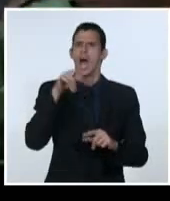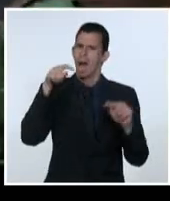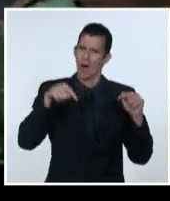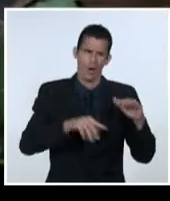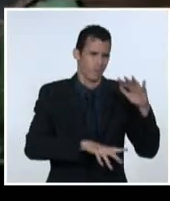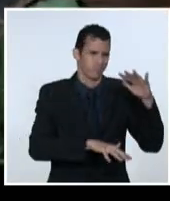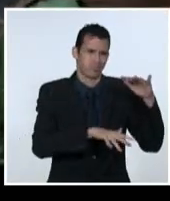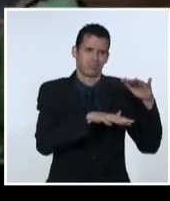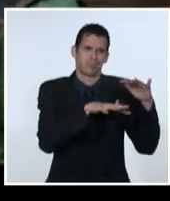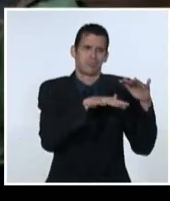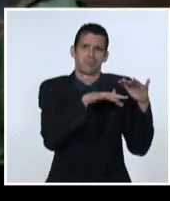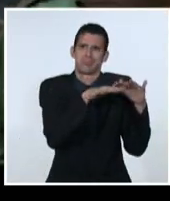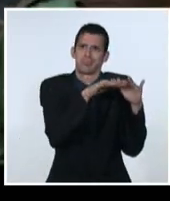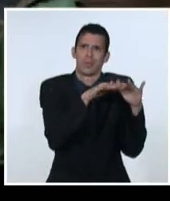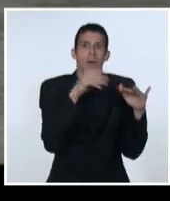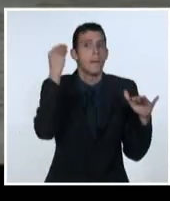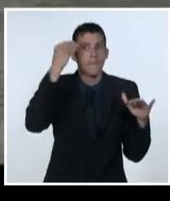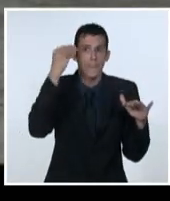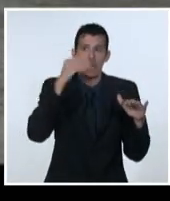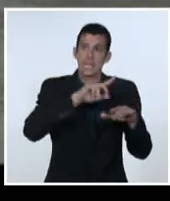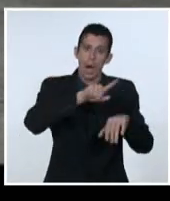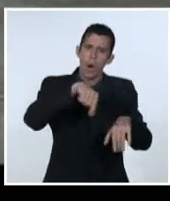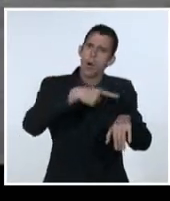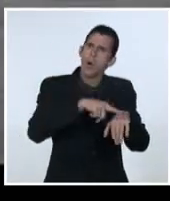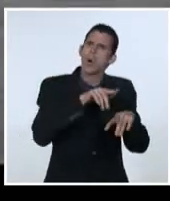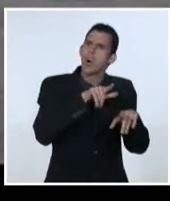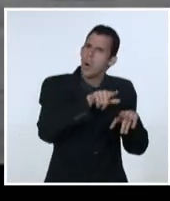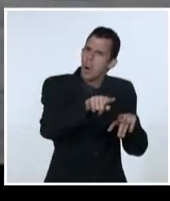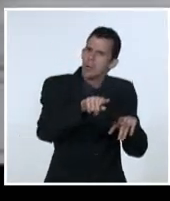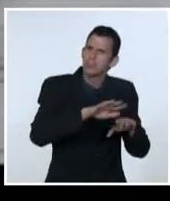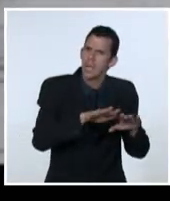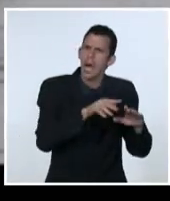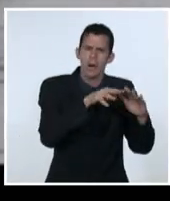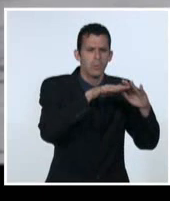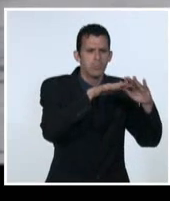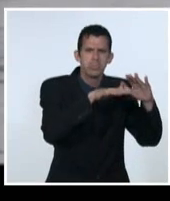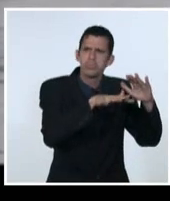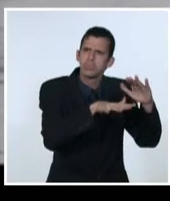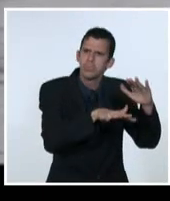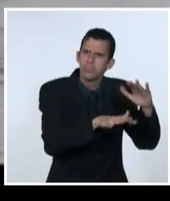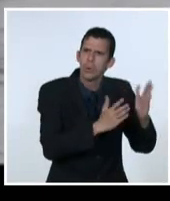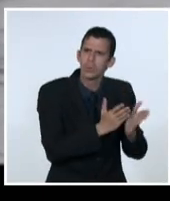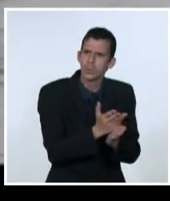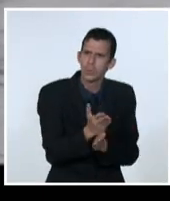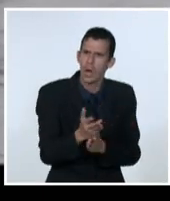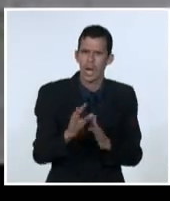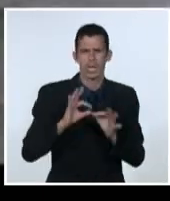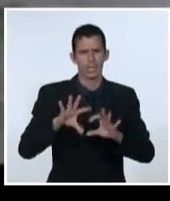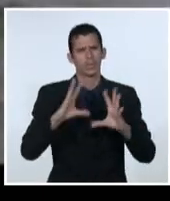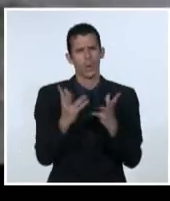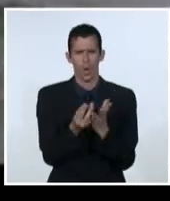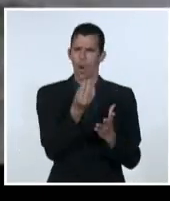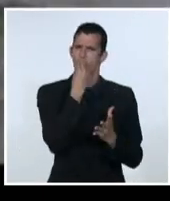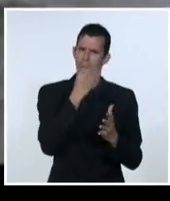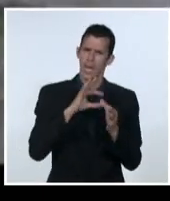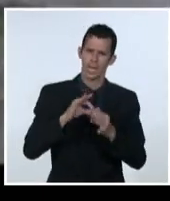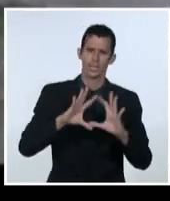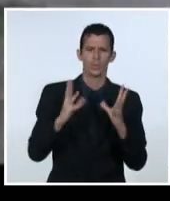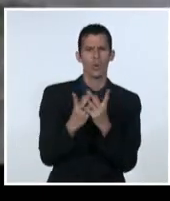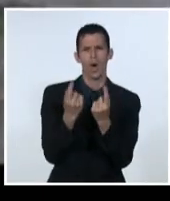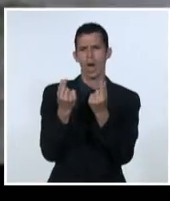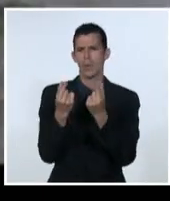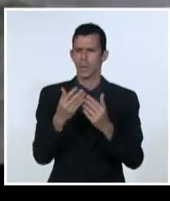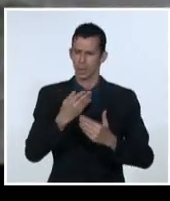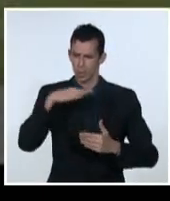diferentes sectores se aseguran las condiciones para preservar las vidas humanas y los bienes de la economía desde sandino neilyn zambrana